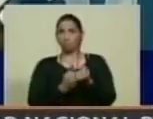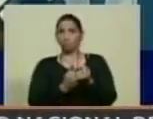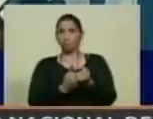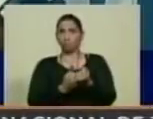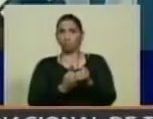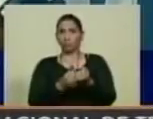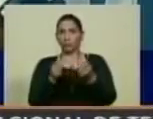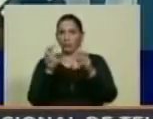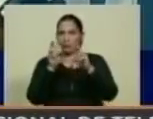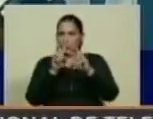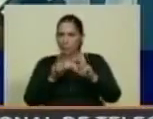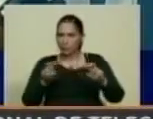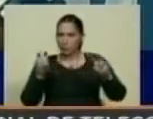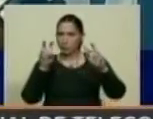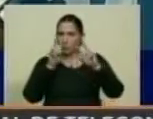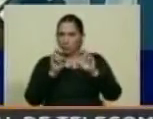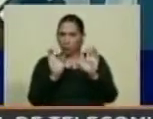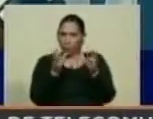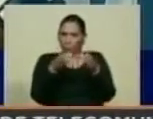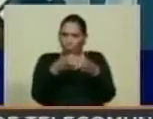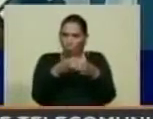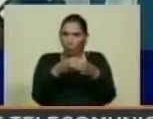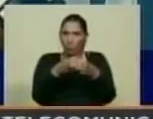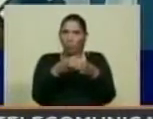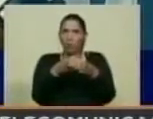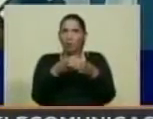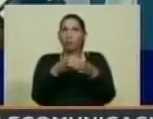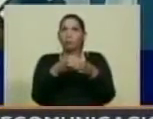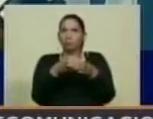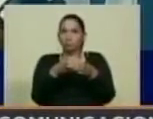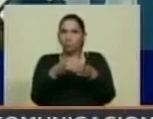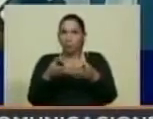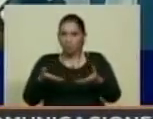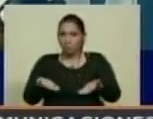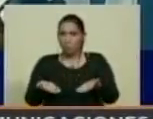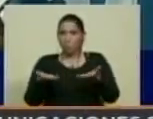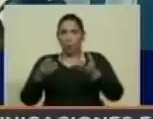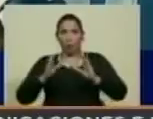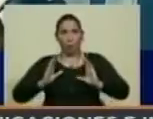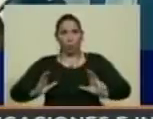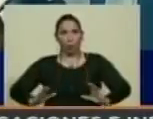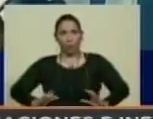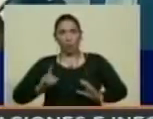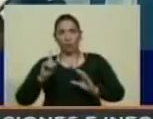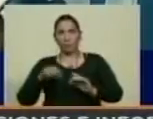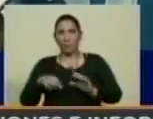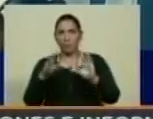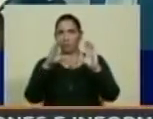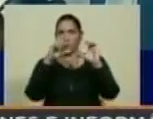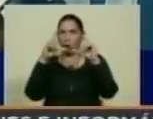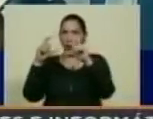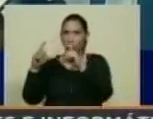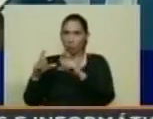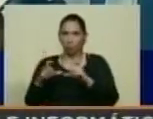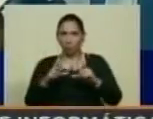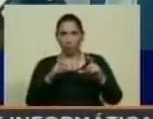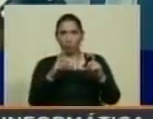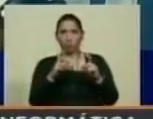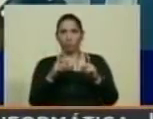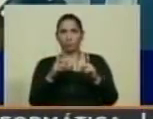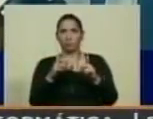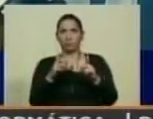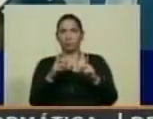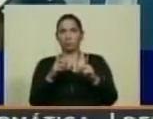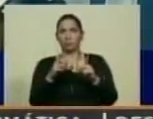protocolo de autopsia y el levantamiento del cadáver, así como por las fijaciones fotográficas externas e internas